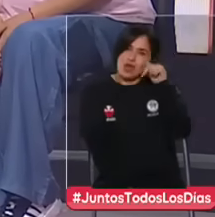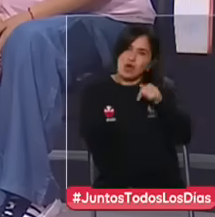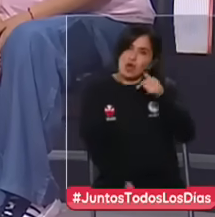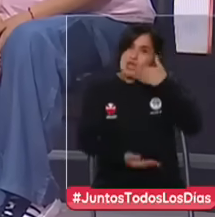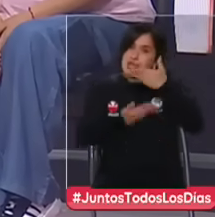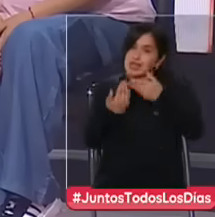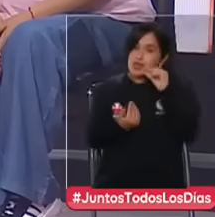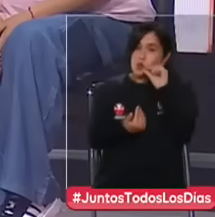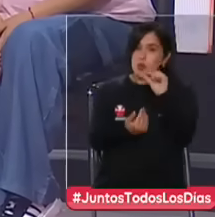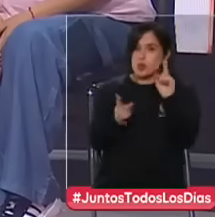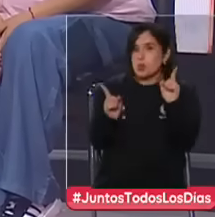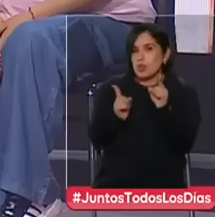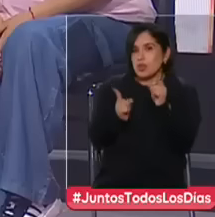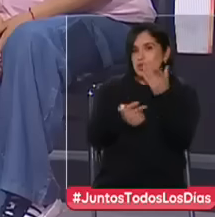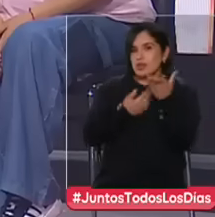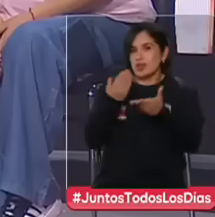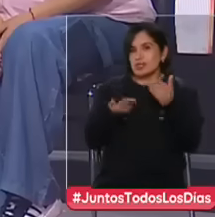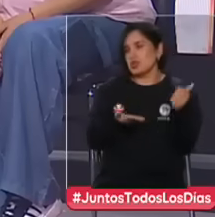cantar?